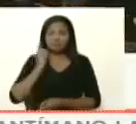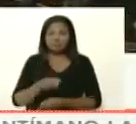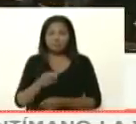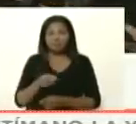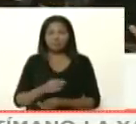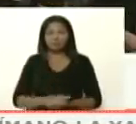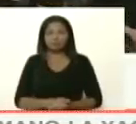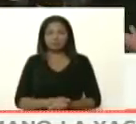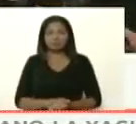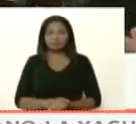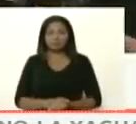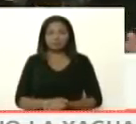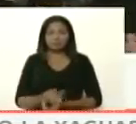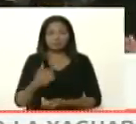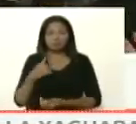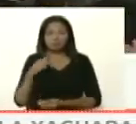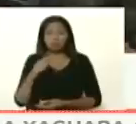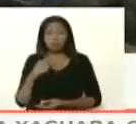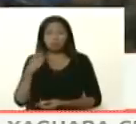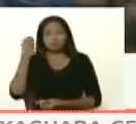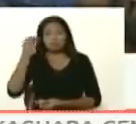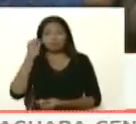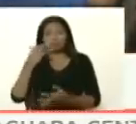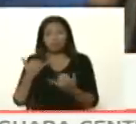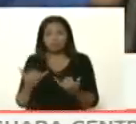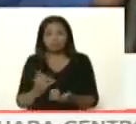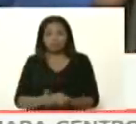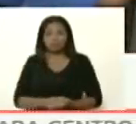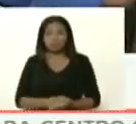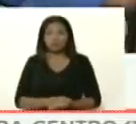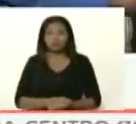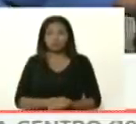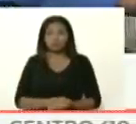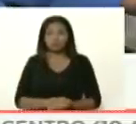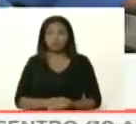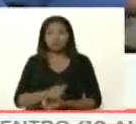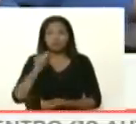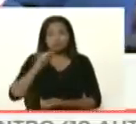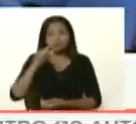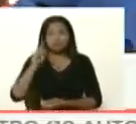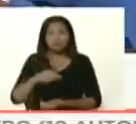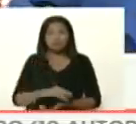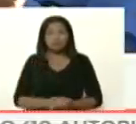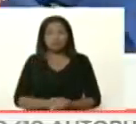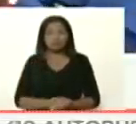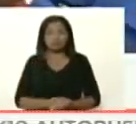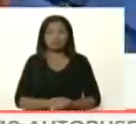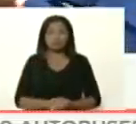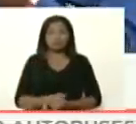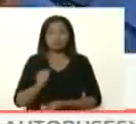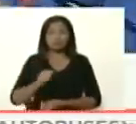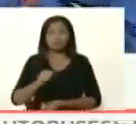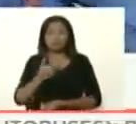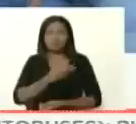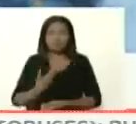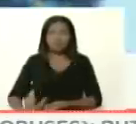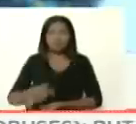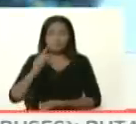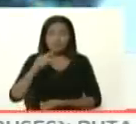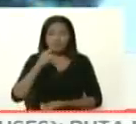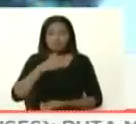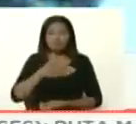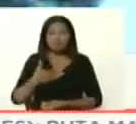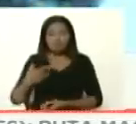Así va a ser. Eso presidente. Es lo que yo aspiro ahora. Así va a ser, presidente. Aló. Así va a ser, presidente. También quiero